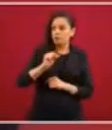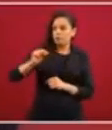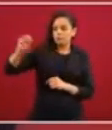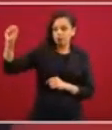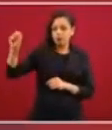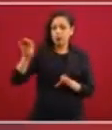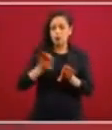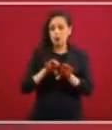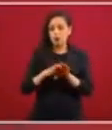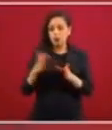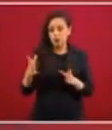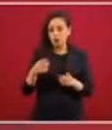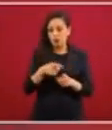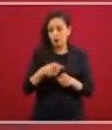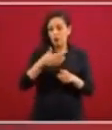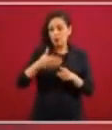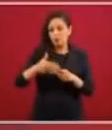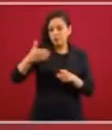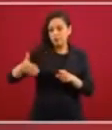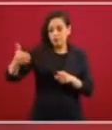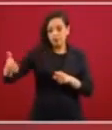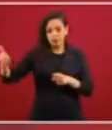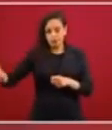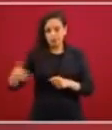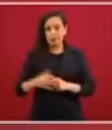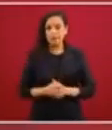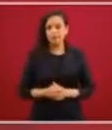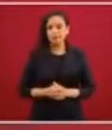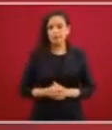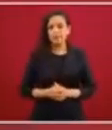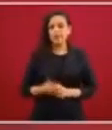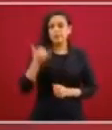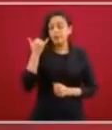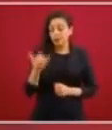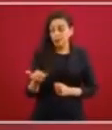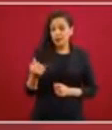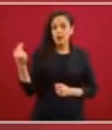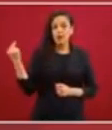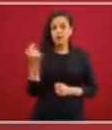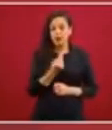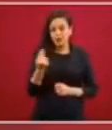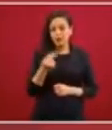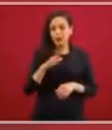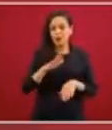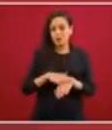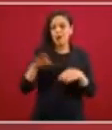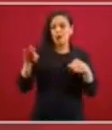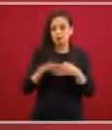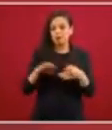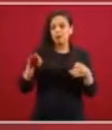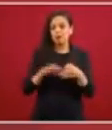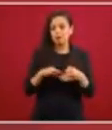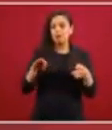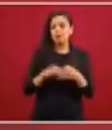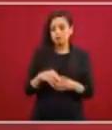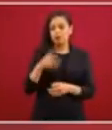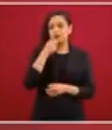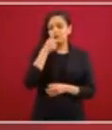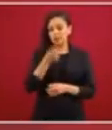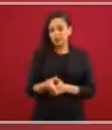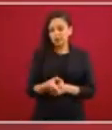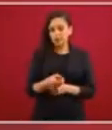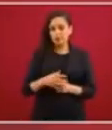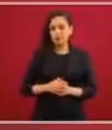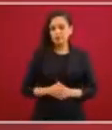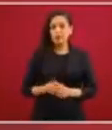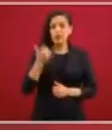ella, y eso además nos va a estimular a una cosa que es reiterar, y lo voy a estar diciendo, agradeciéndole